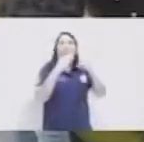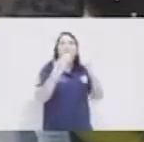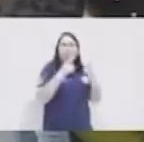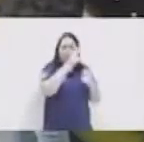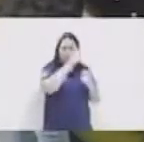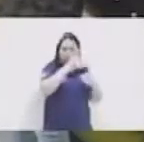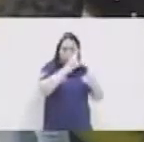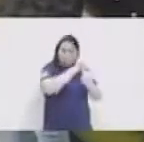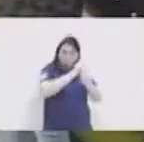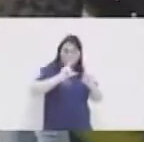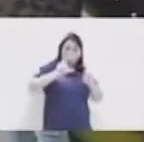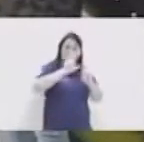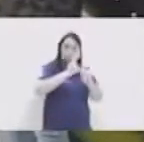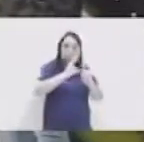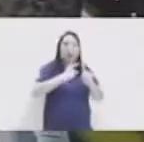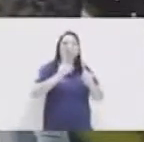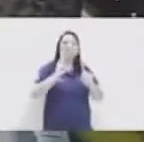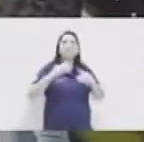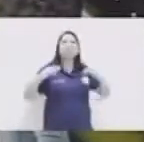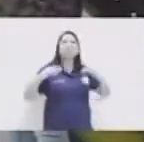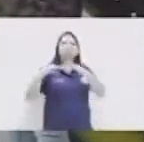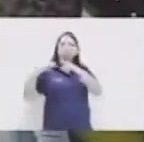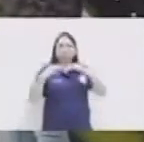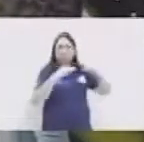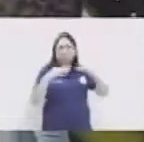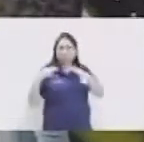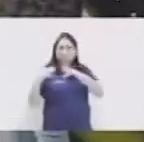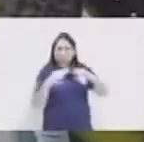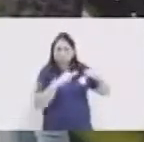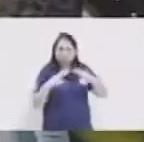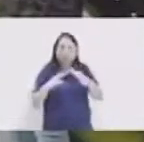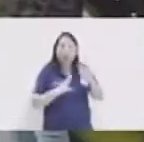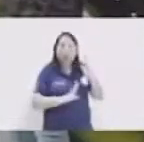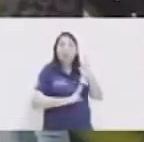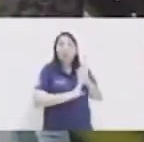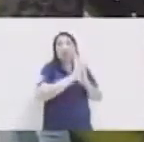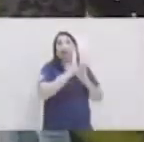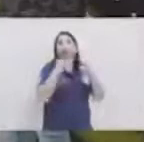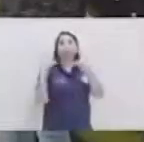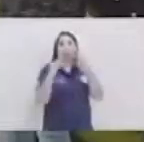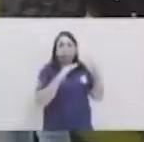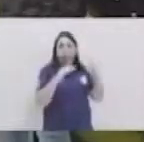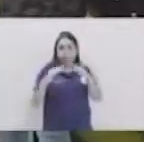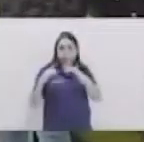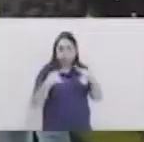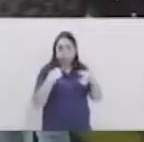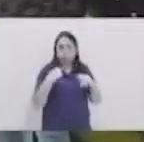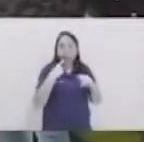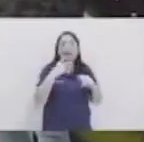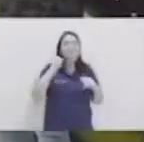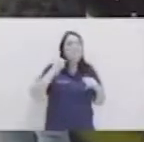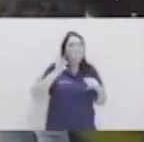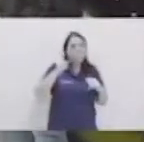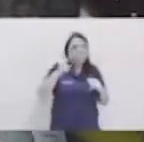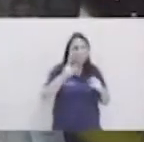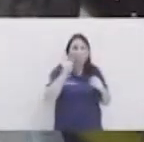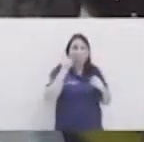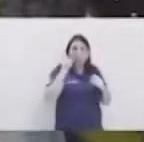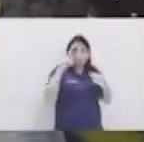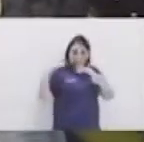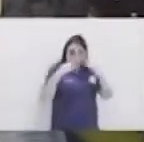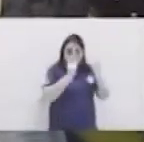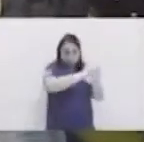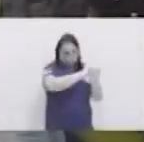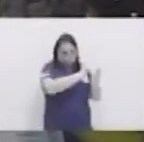guerrera. Ellos desarrollaron las guerras floridas y lo que hacían era tomar a quienes tenían como esclavos, que